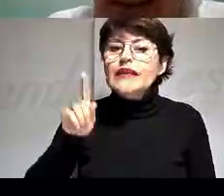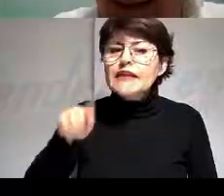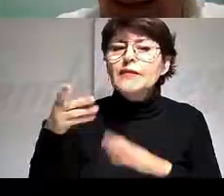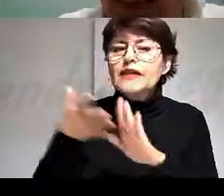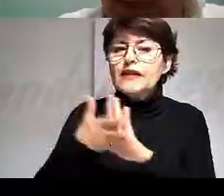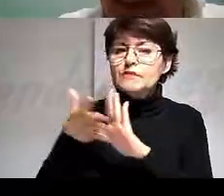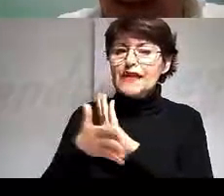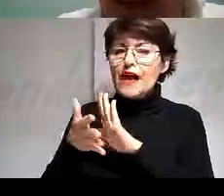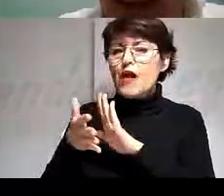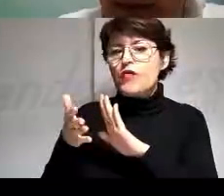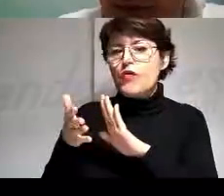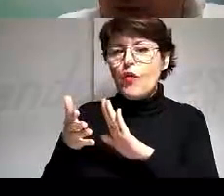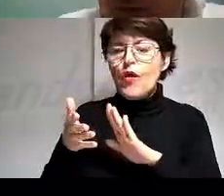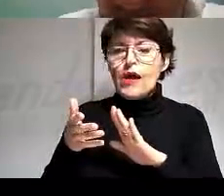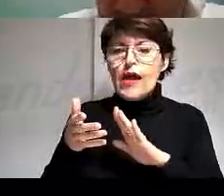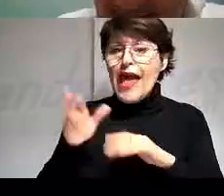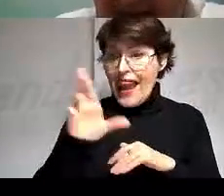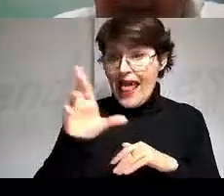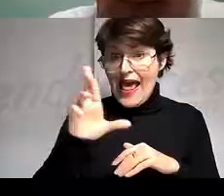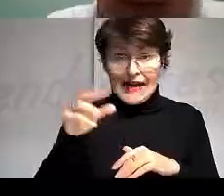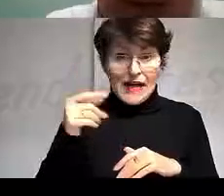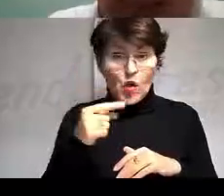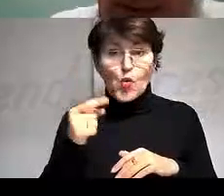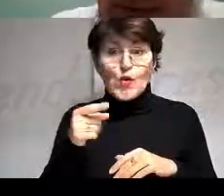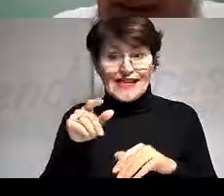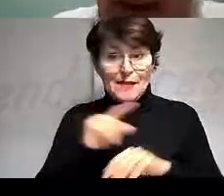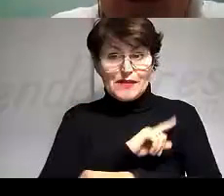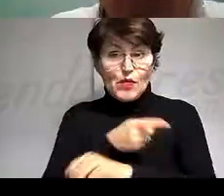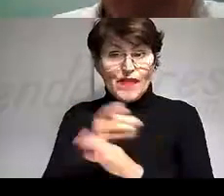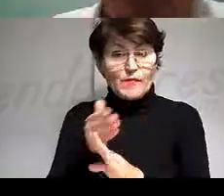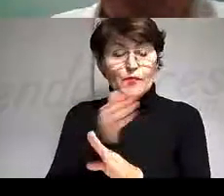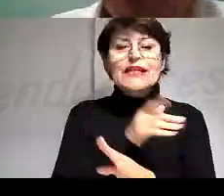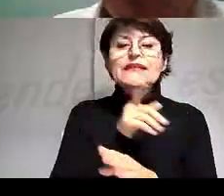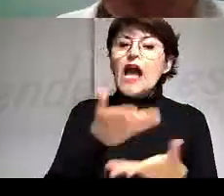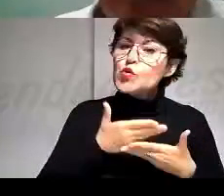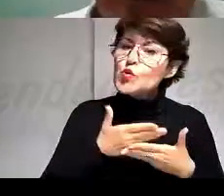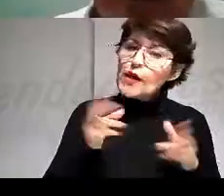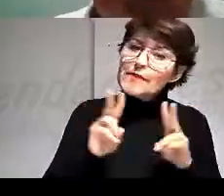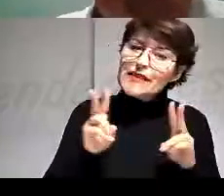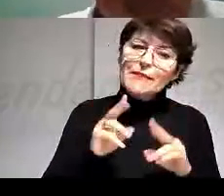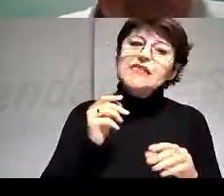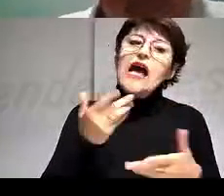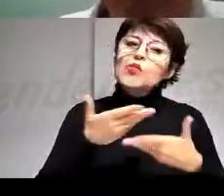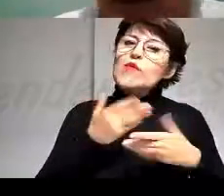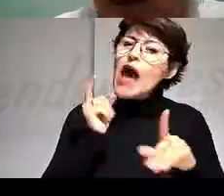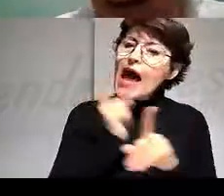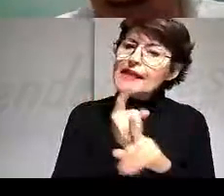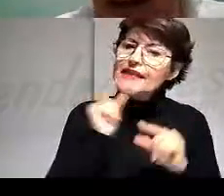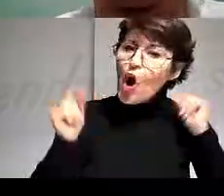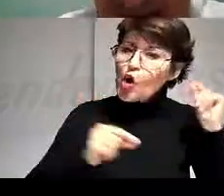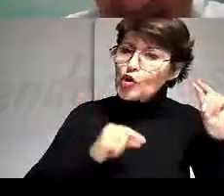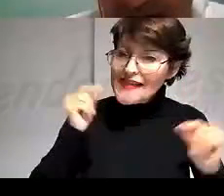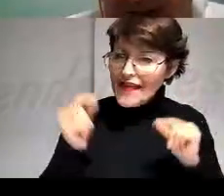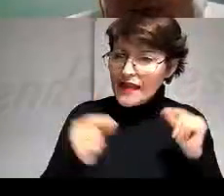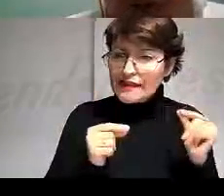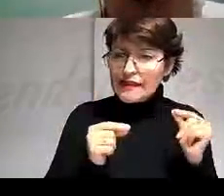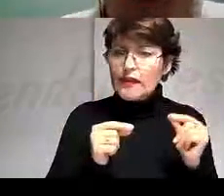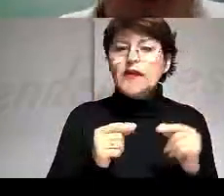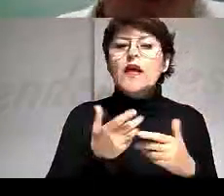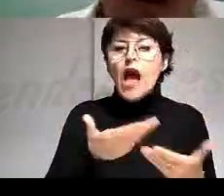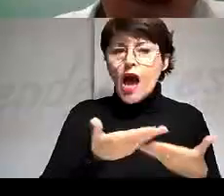existen en LR-GO pre-ejercicio vitaminas antioxidantes. Tenemos la C y la E. La C sabéis que además